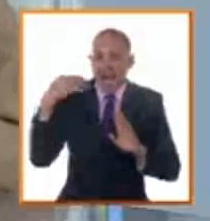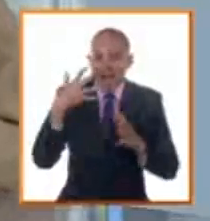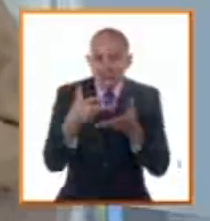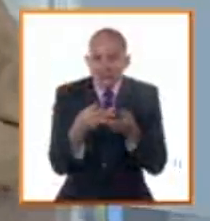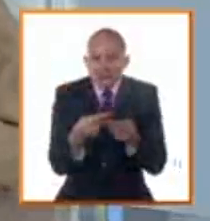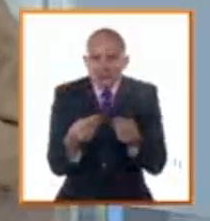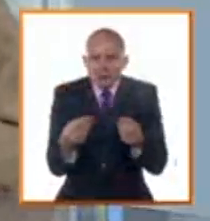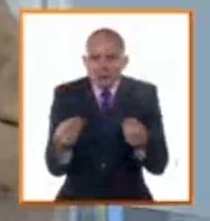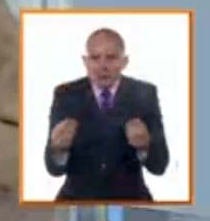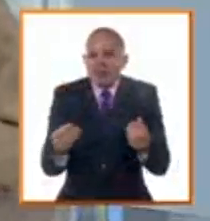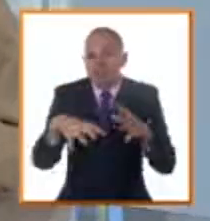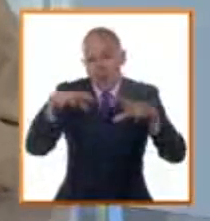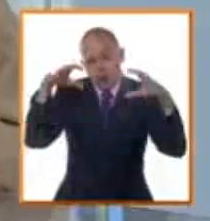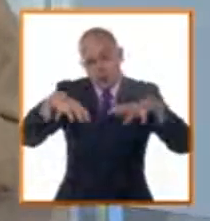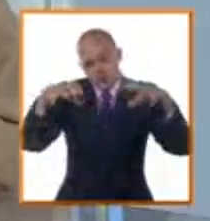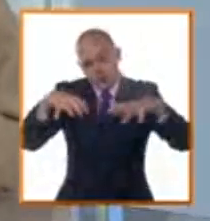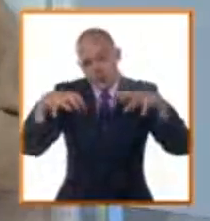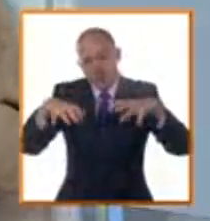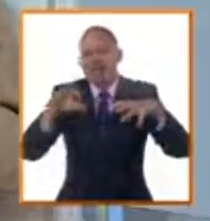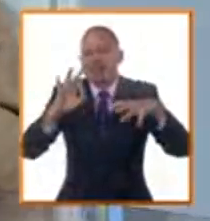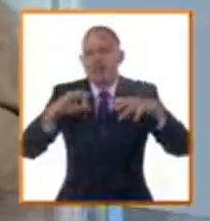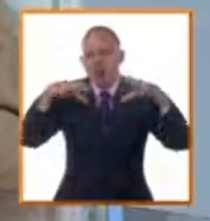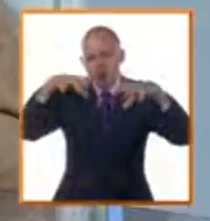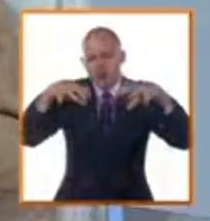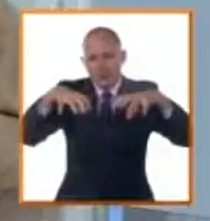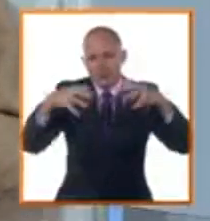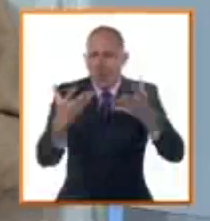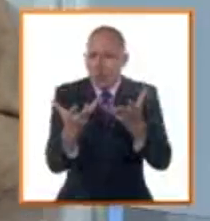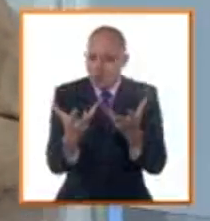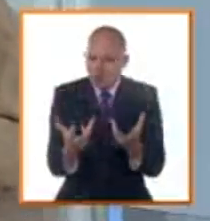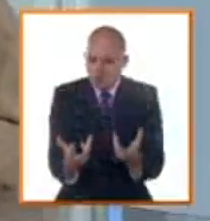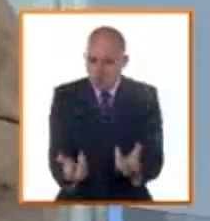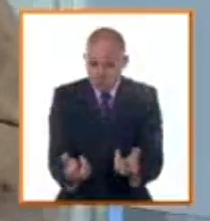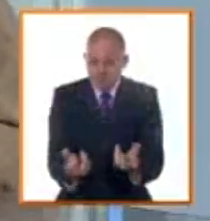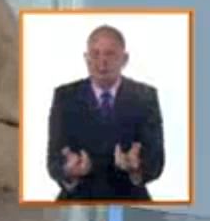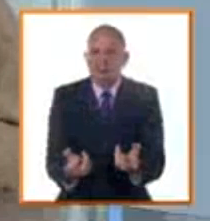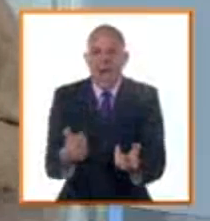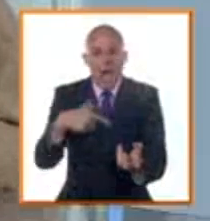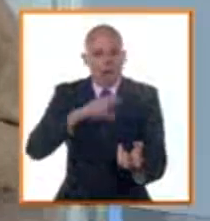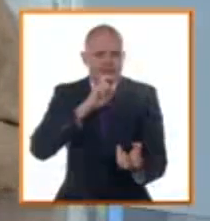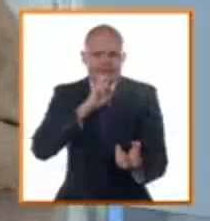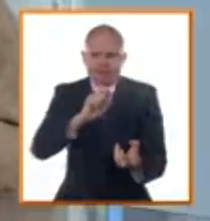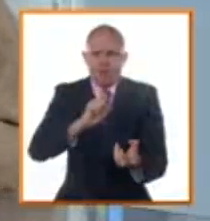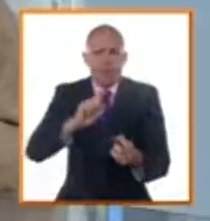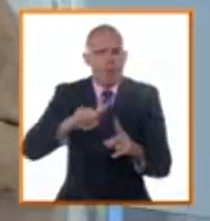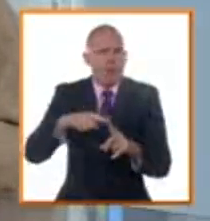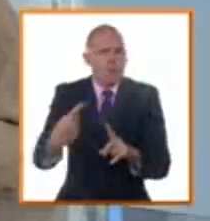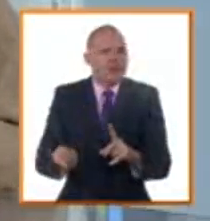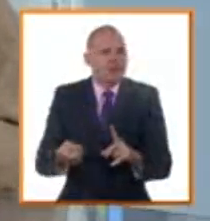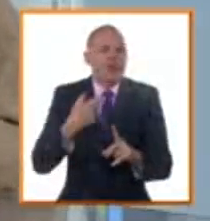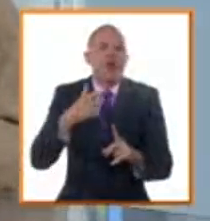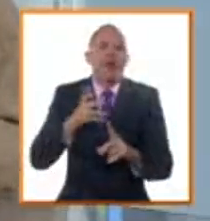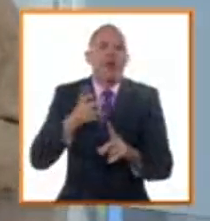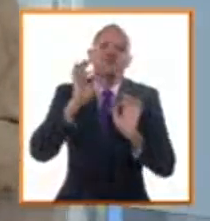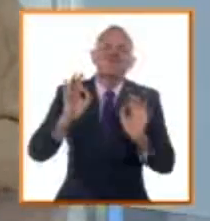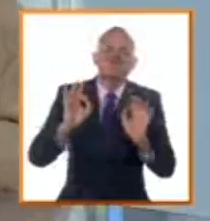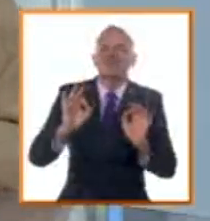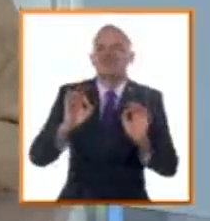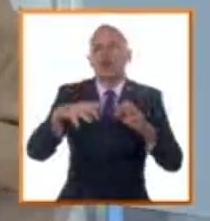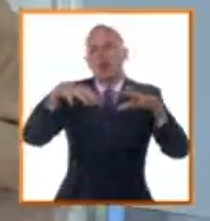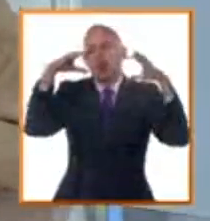habían ocurrido desbordamiento de los ríos, y viene este periodo lluvioso ahora en la primera decena del mes de